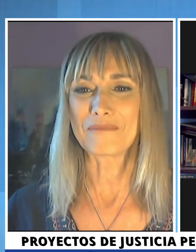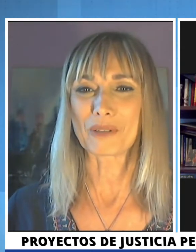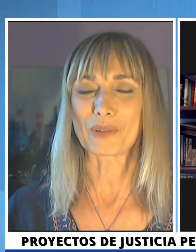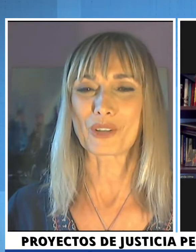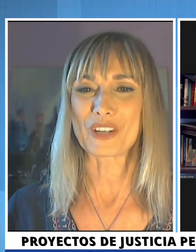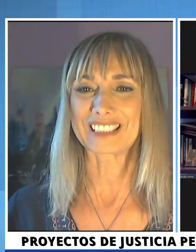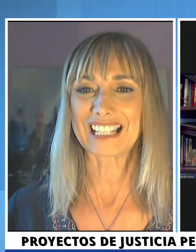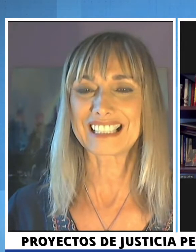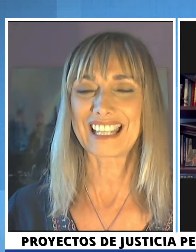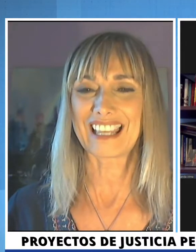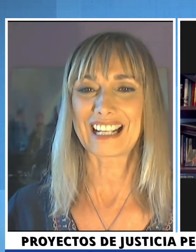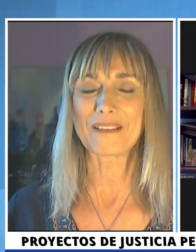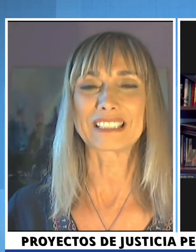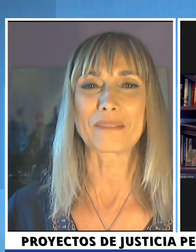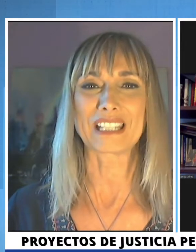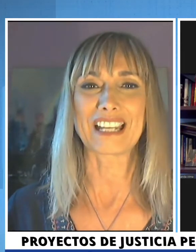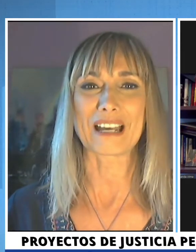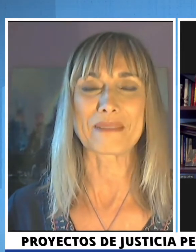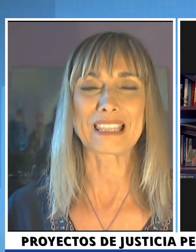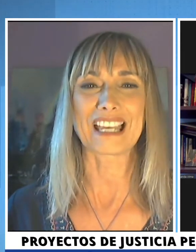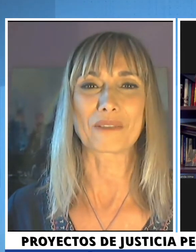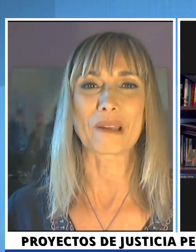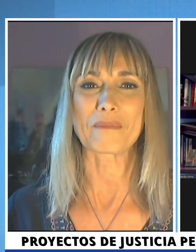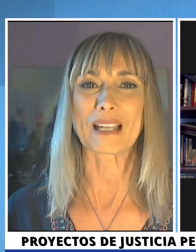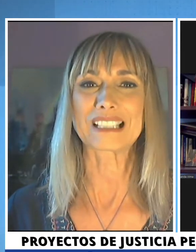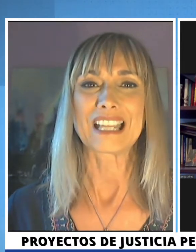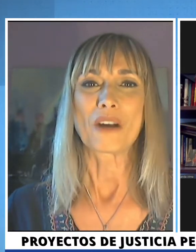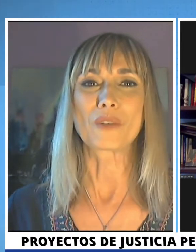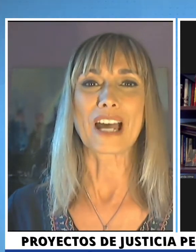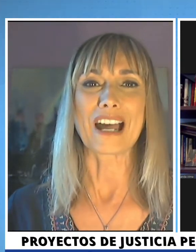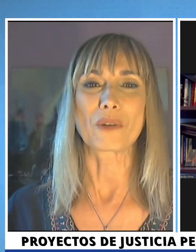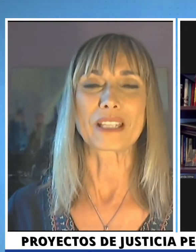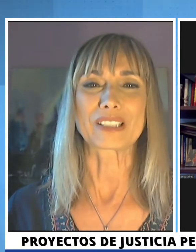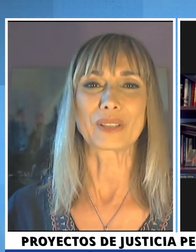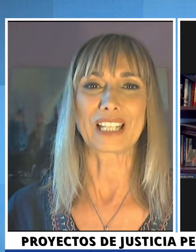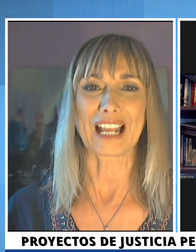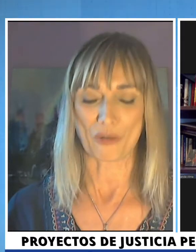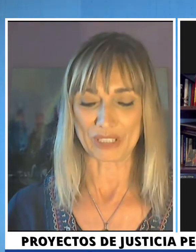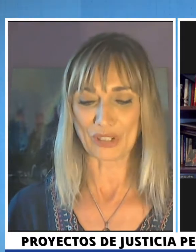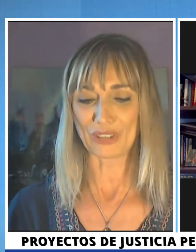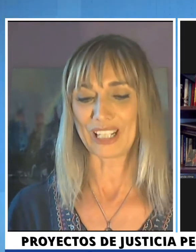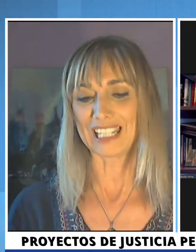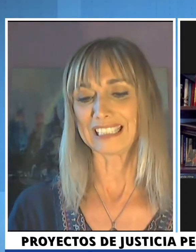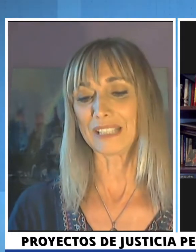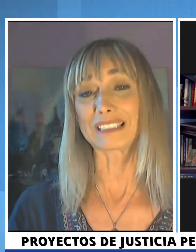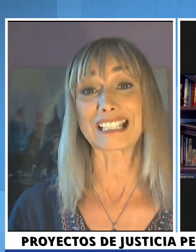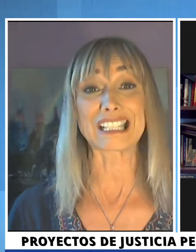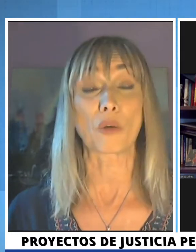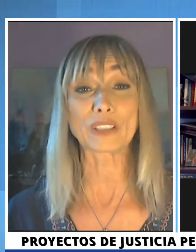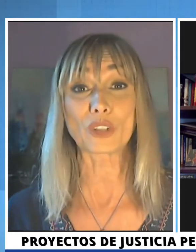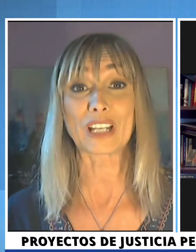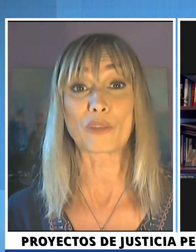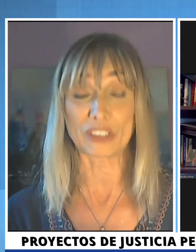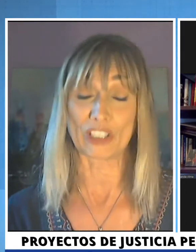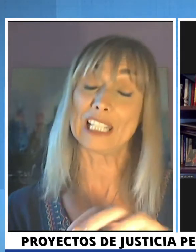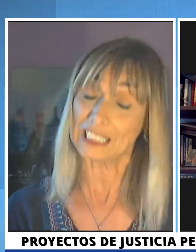por conectarse. Acaba de terminar, Amanda, una vez más, una nueva edición de la Comisión Legislativa, el tercer encuentro